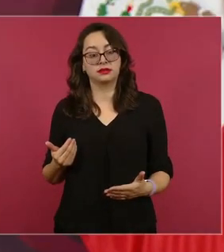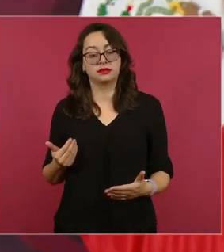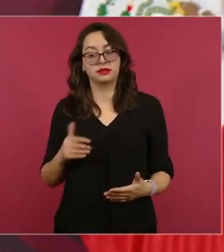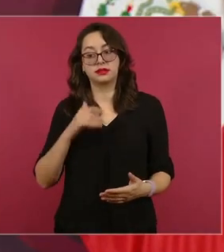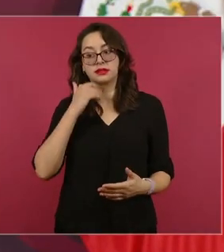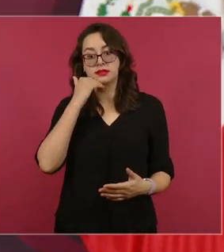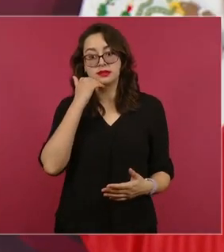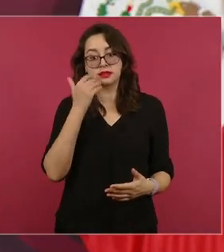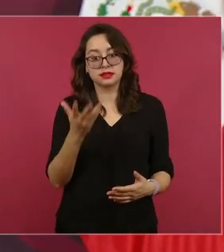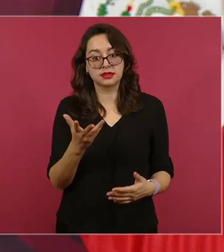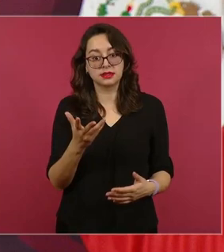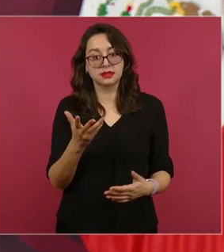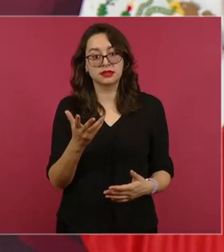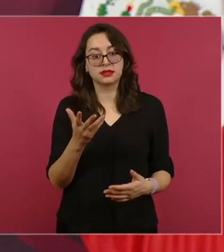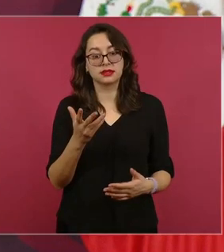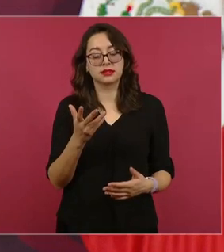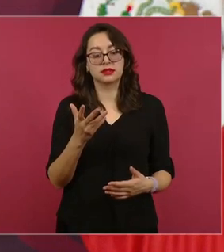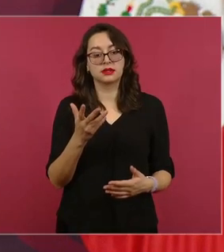quiero pues